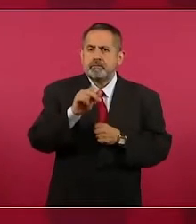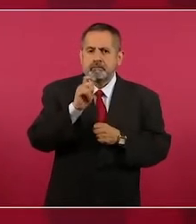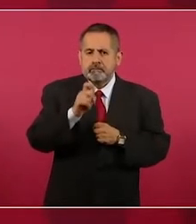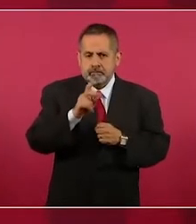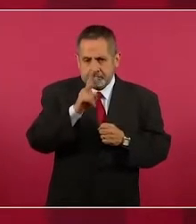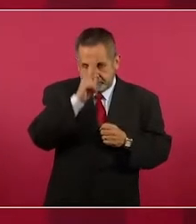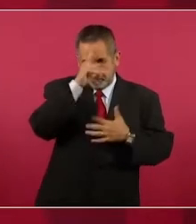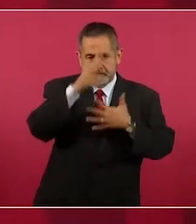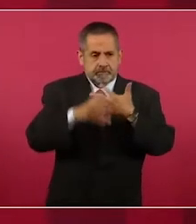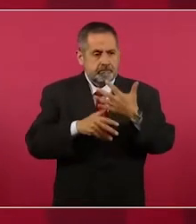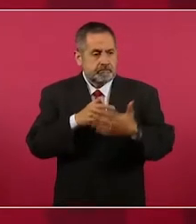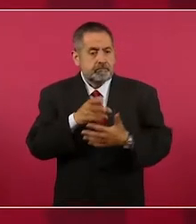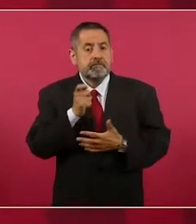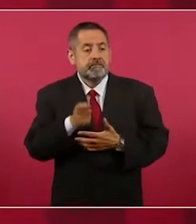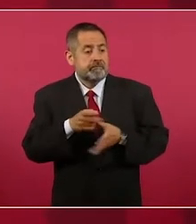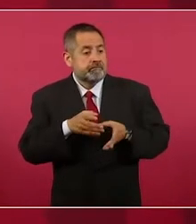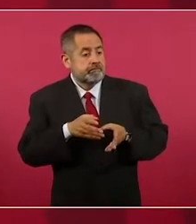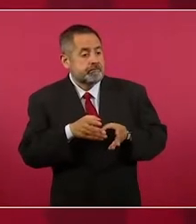el camino